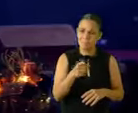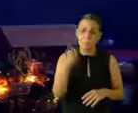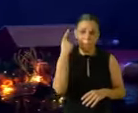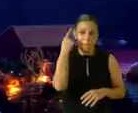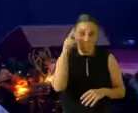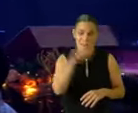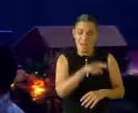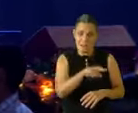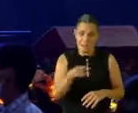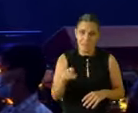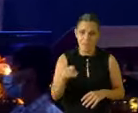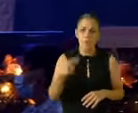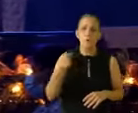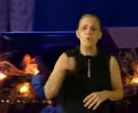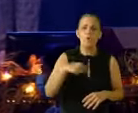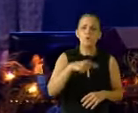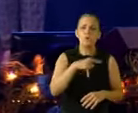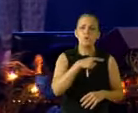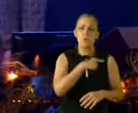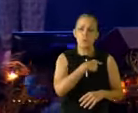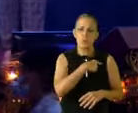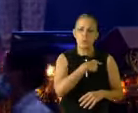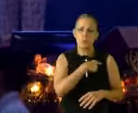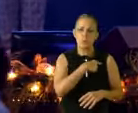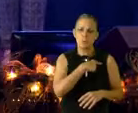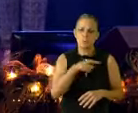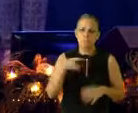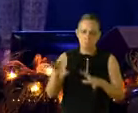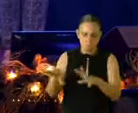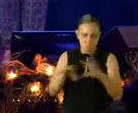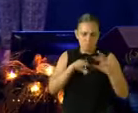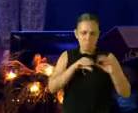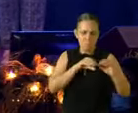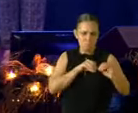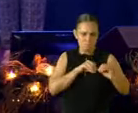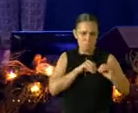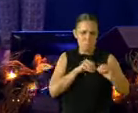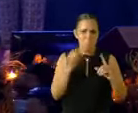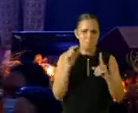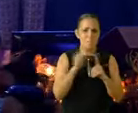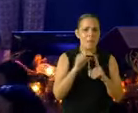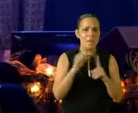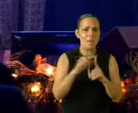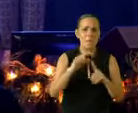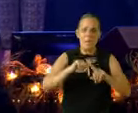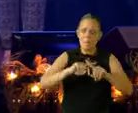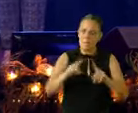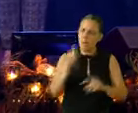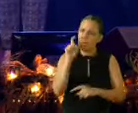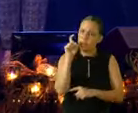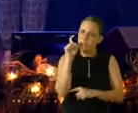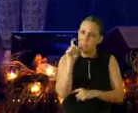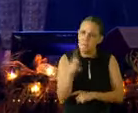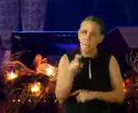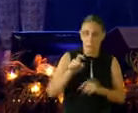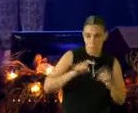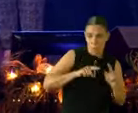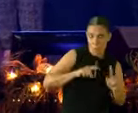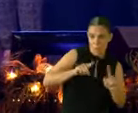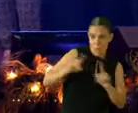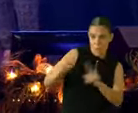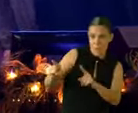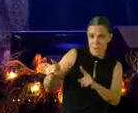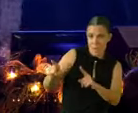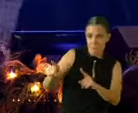estamos constituidos. Venimos a la casa, nos llenamos de la palabra, pero tenemos que ir a servir, porque el campo misionero es